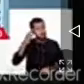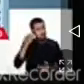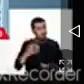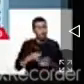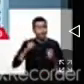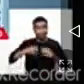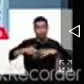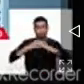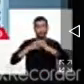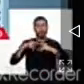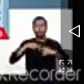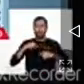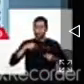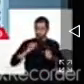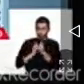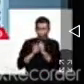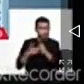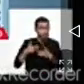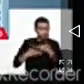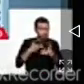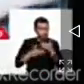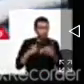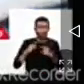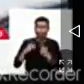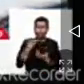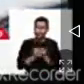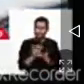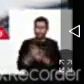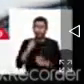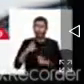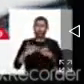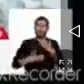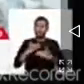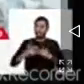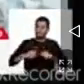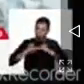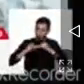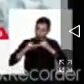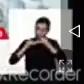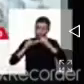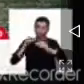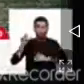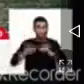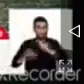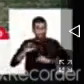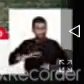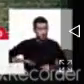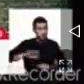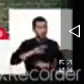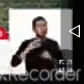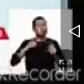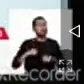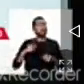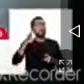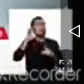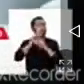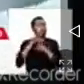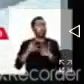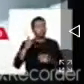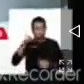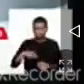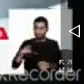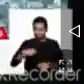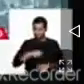el fortalecimiento de la competitividad de nuestras economías y el desarrollo sostenible de nuestros pueblos solo será posible si